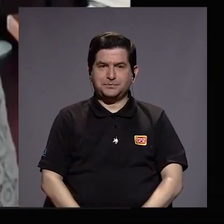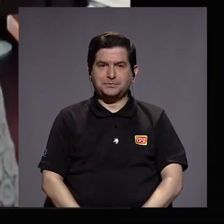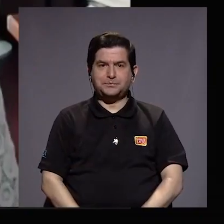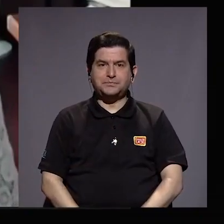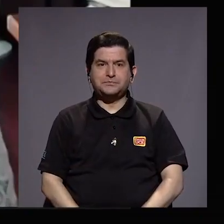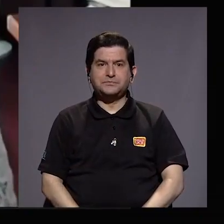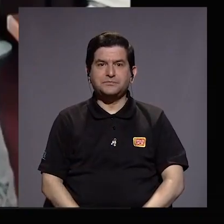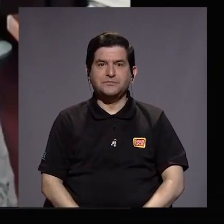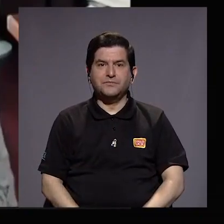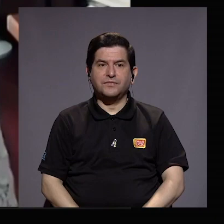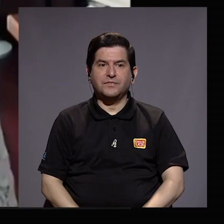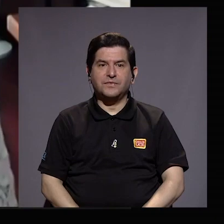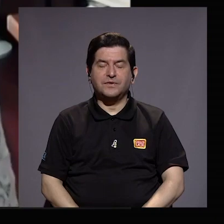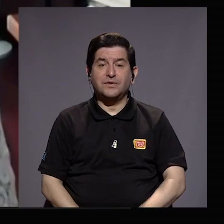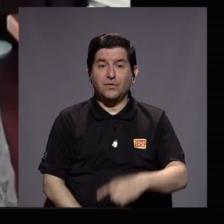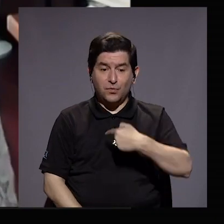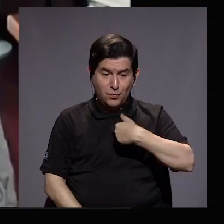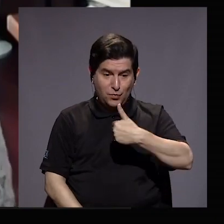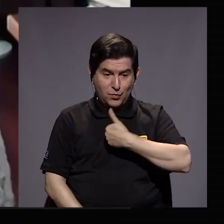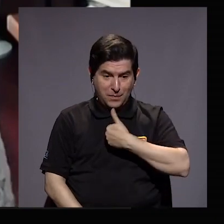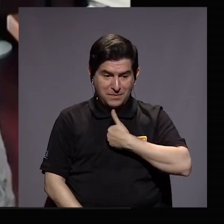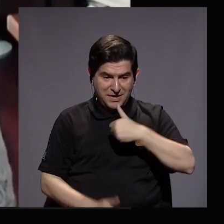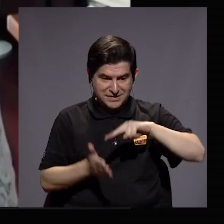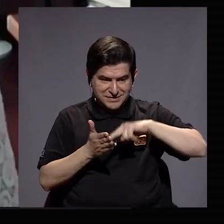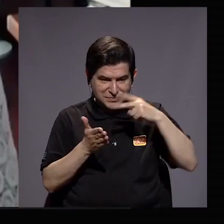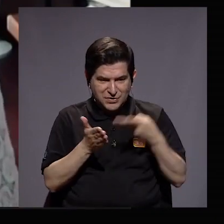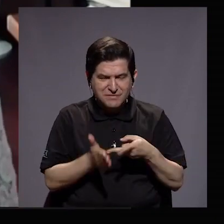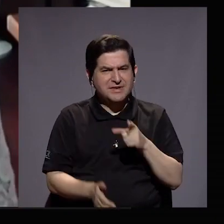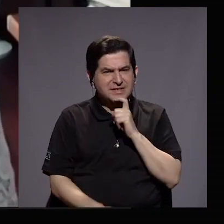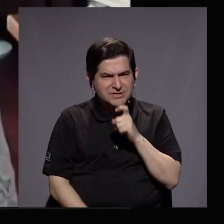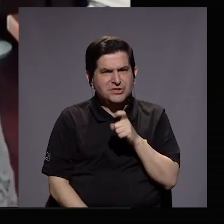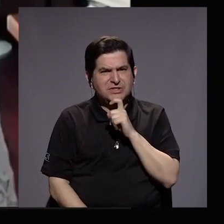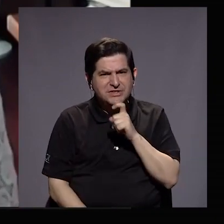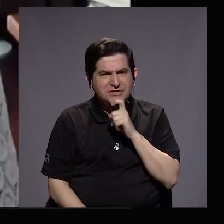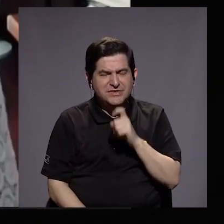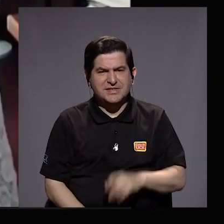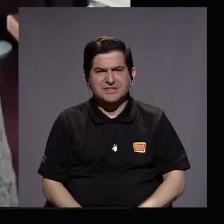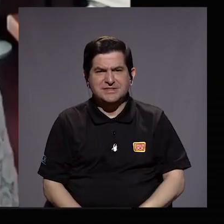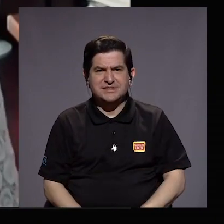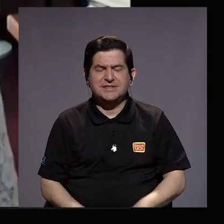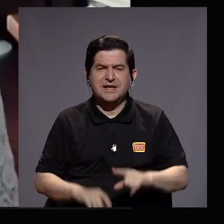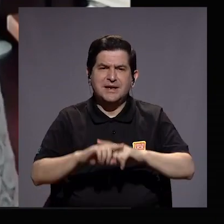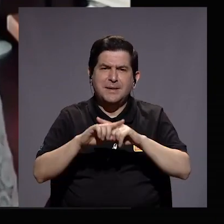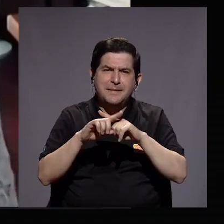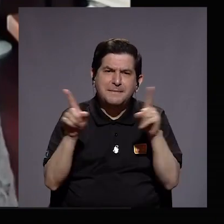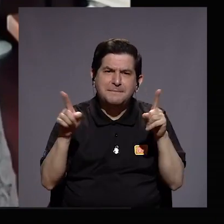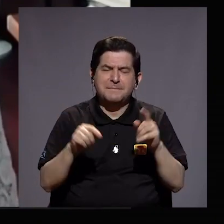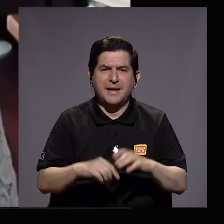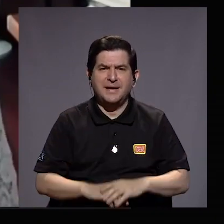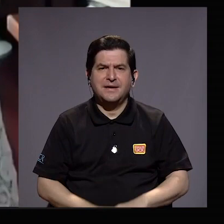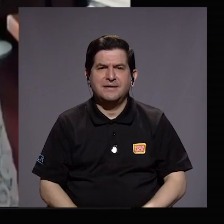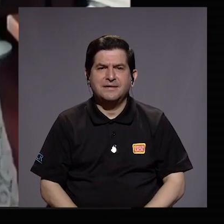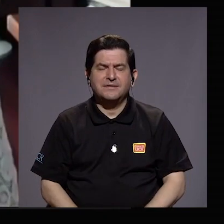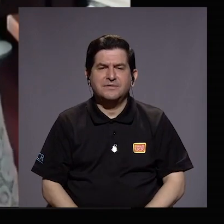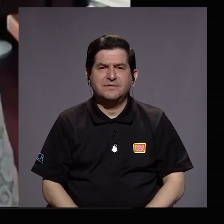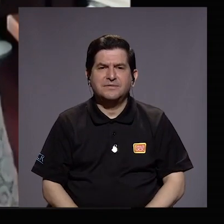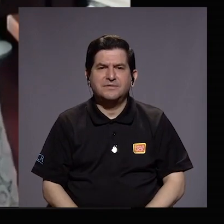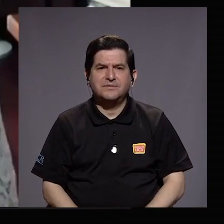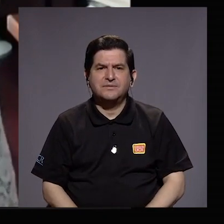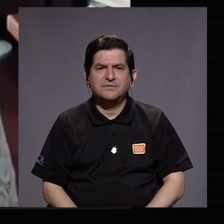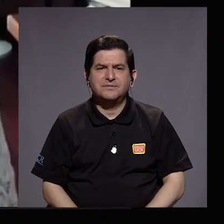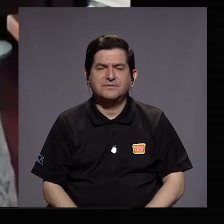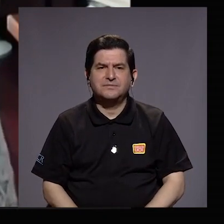Bueno, definirse uno mismo es un poquito difícil, pero puedo empezar diciendo